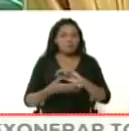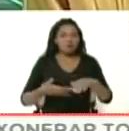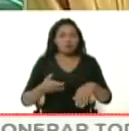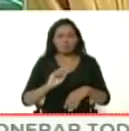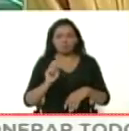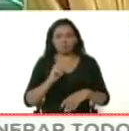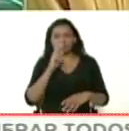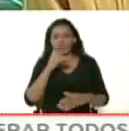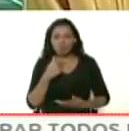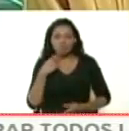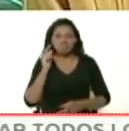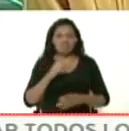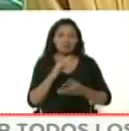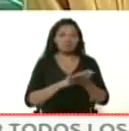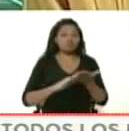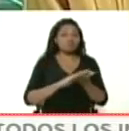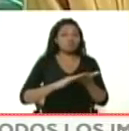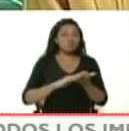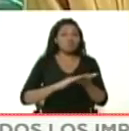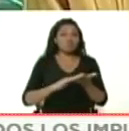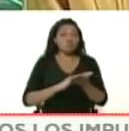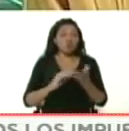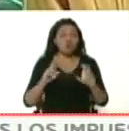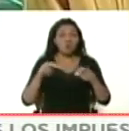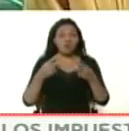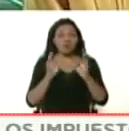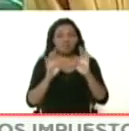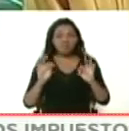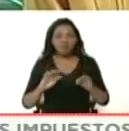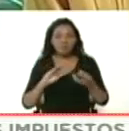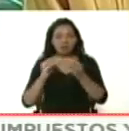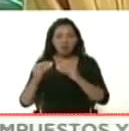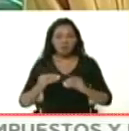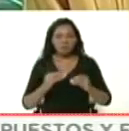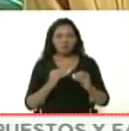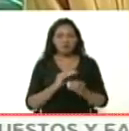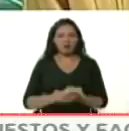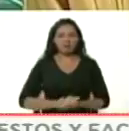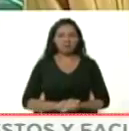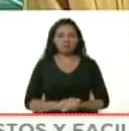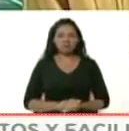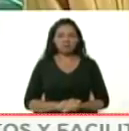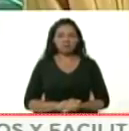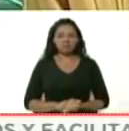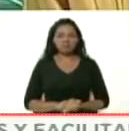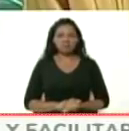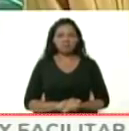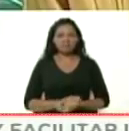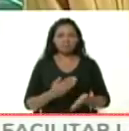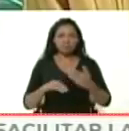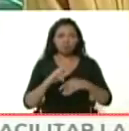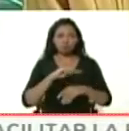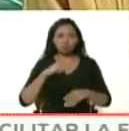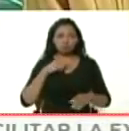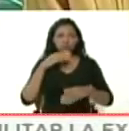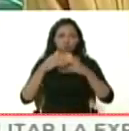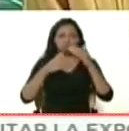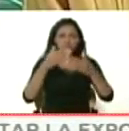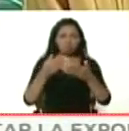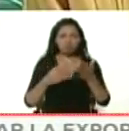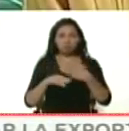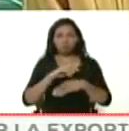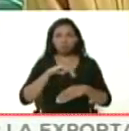problema que debe estar resuelto en el nuevo esquema de autorregulación, que vayamos nosotros sacando al